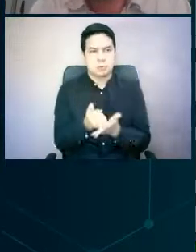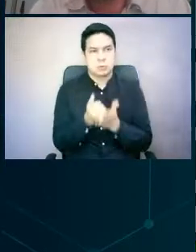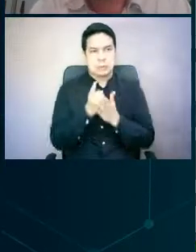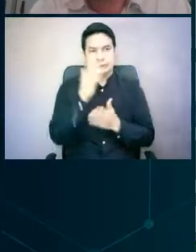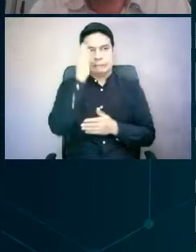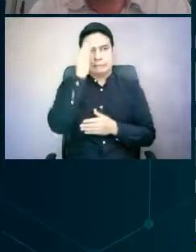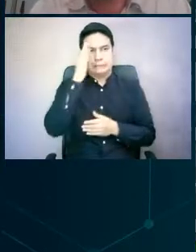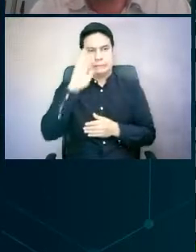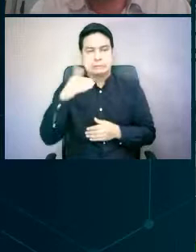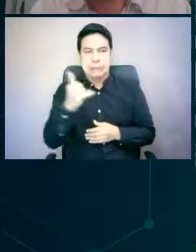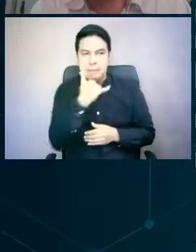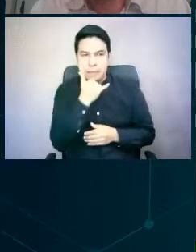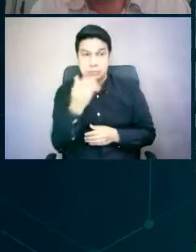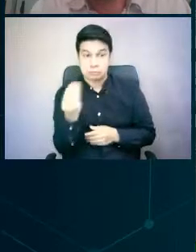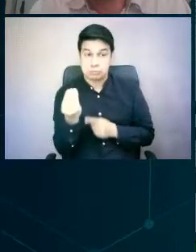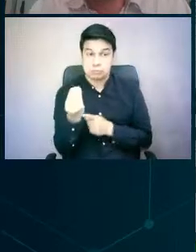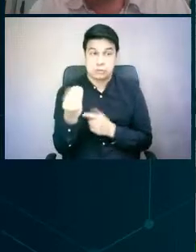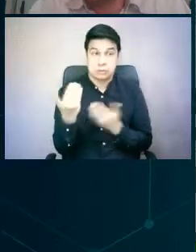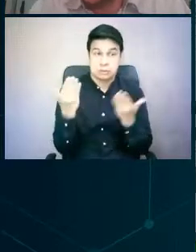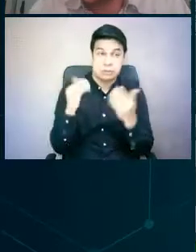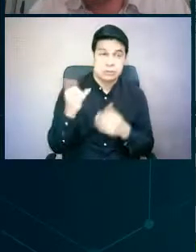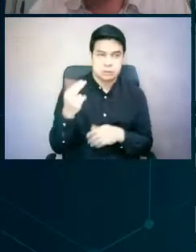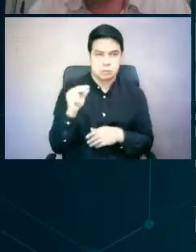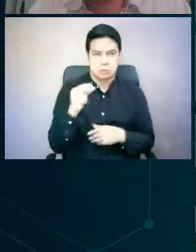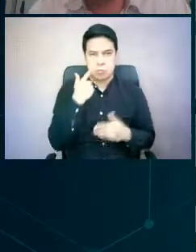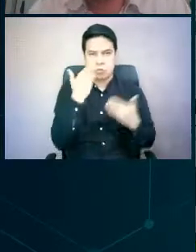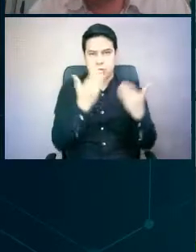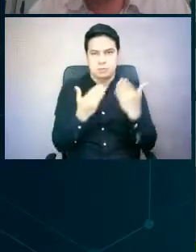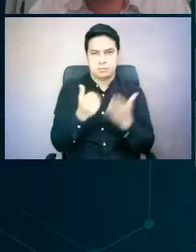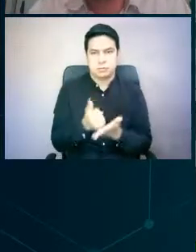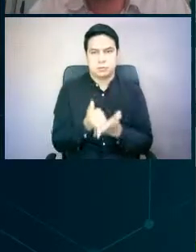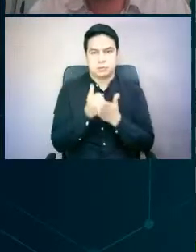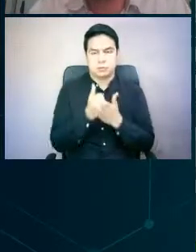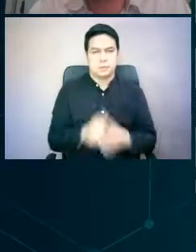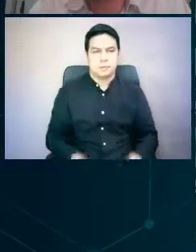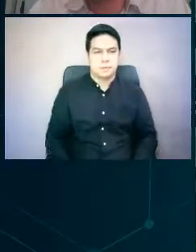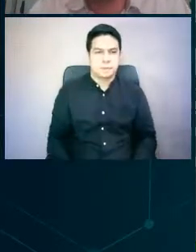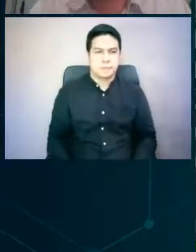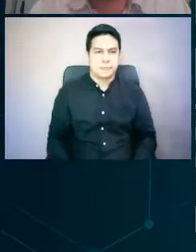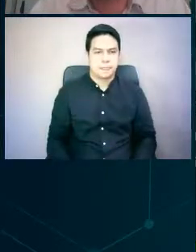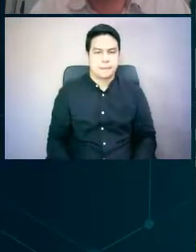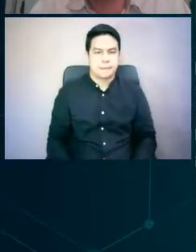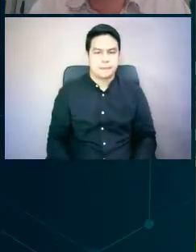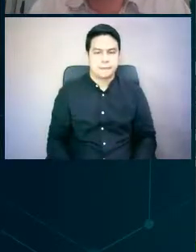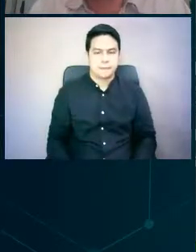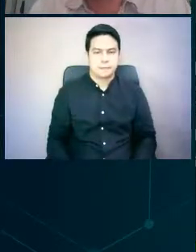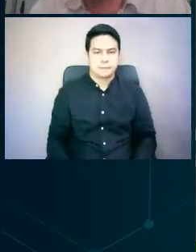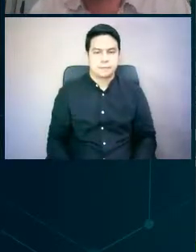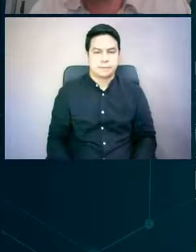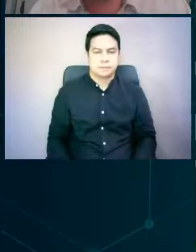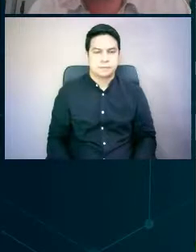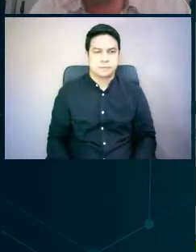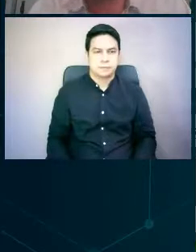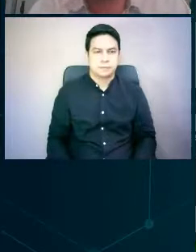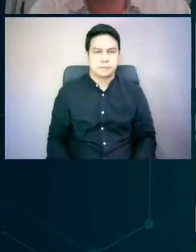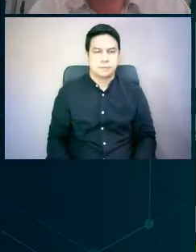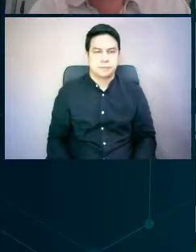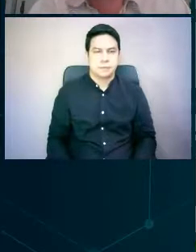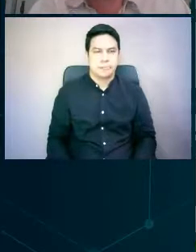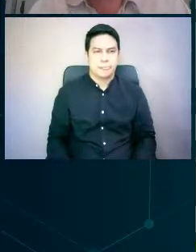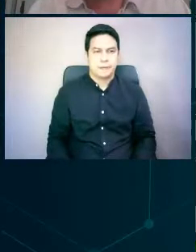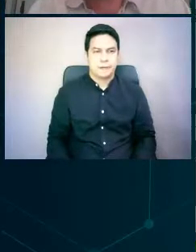Aquí la conexión de los relés diferenciales, entonces aquí como vemos, no se realiza por medio de un canal dedicado, como lo hacemos actualmente en la